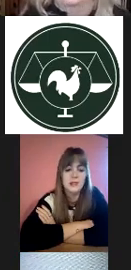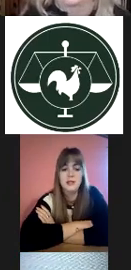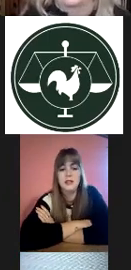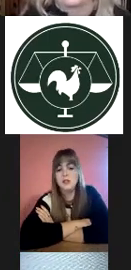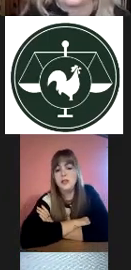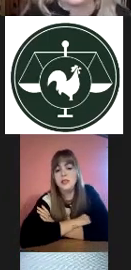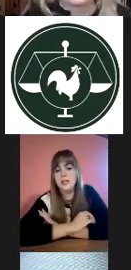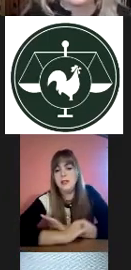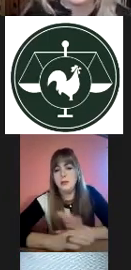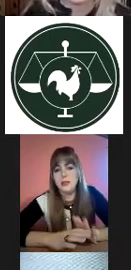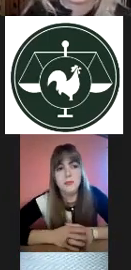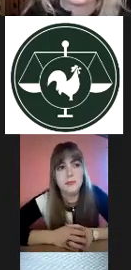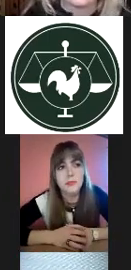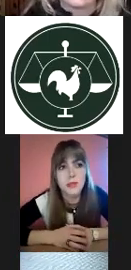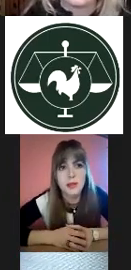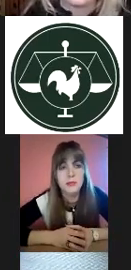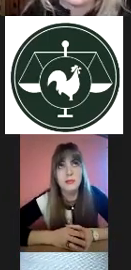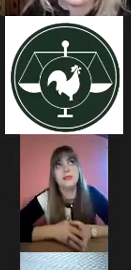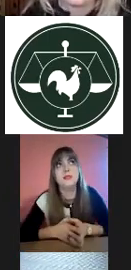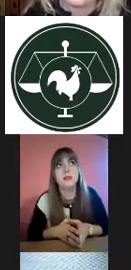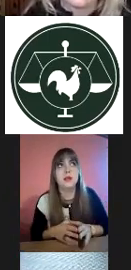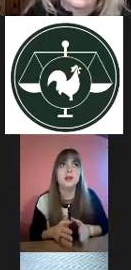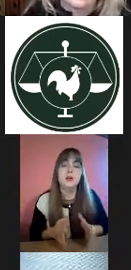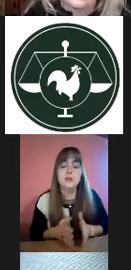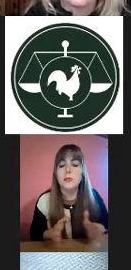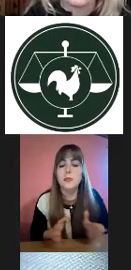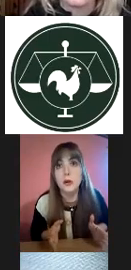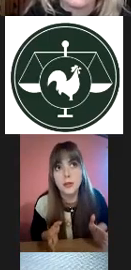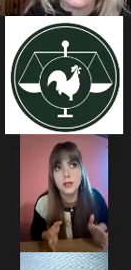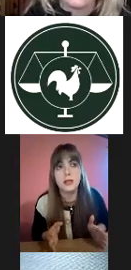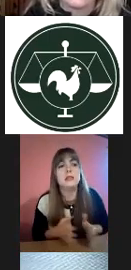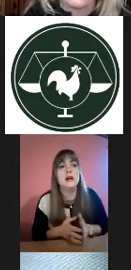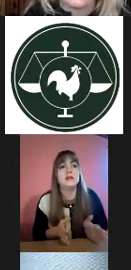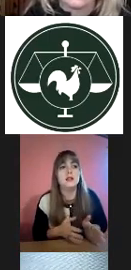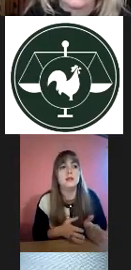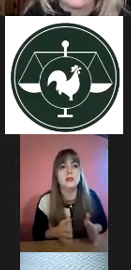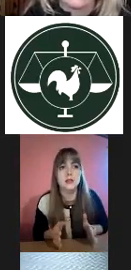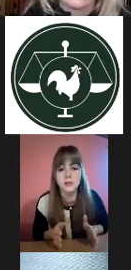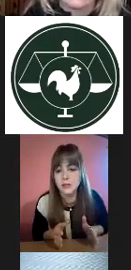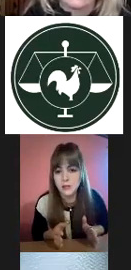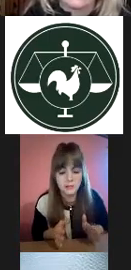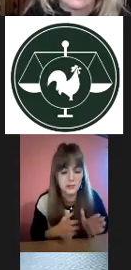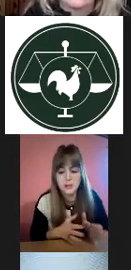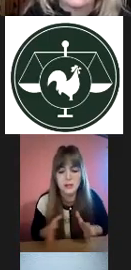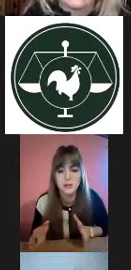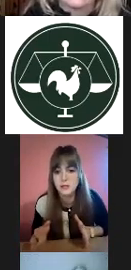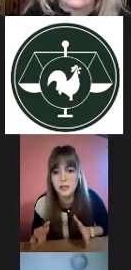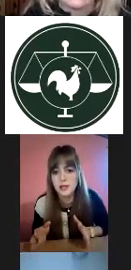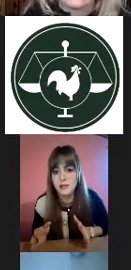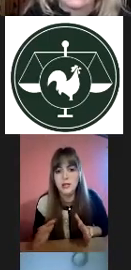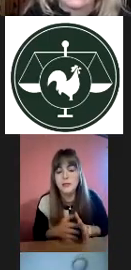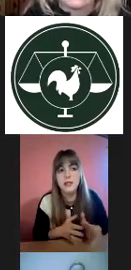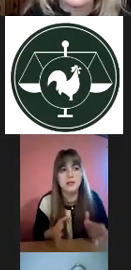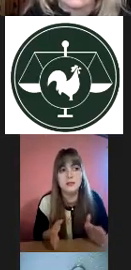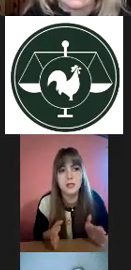provincia. Eso fue terrible porque pensemos que, ay, bueno, son pocos meses, quizás 6 meses, 3 meses, ya